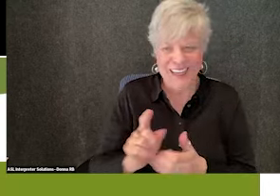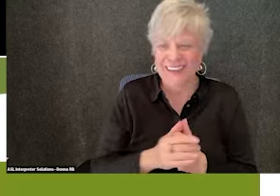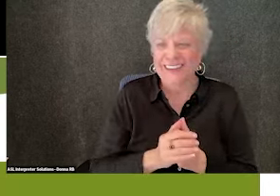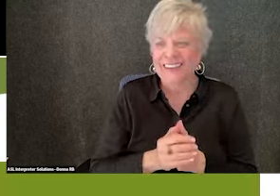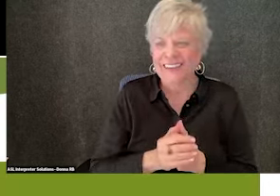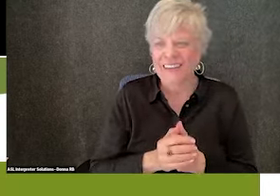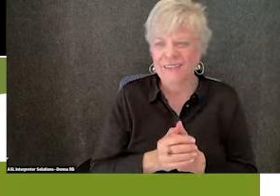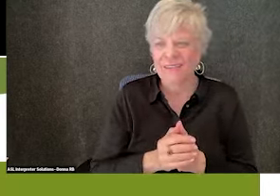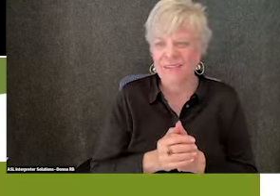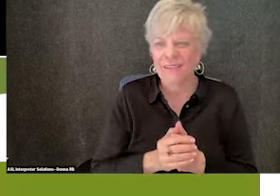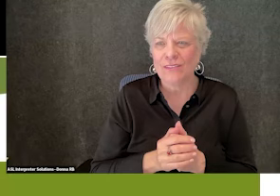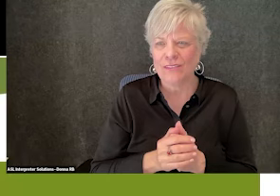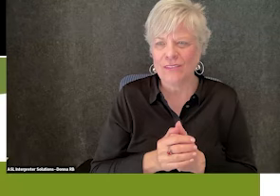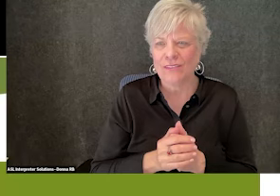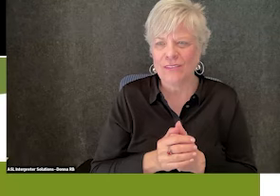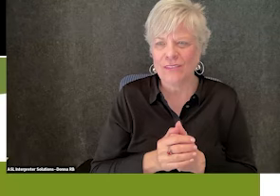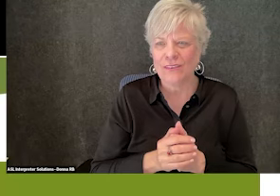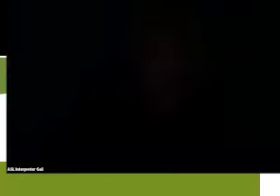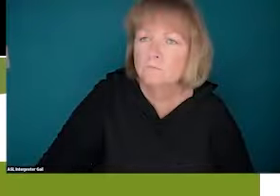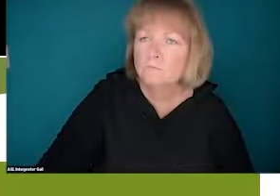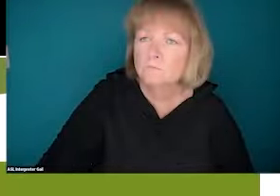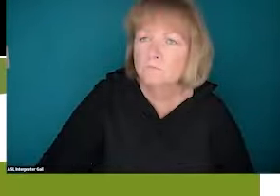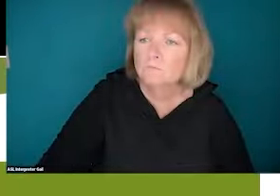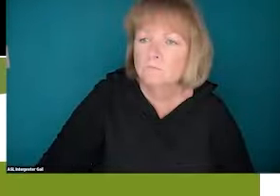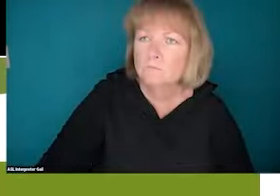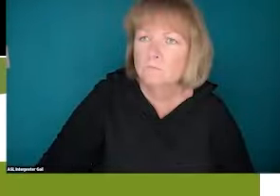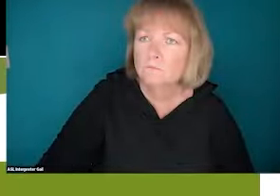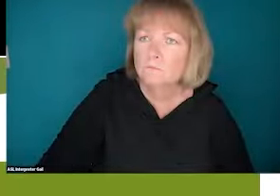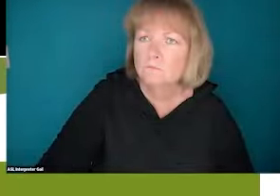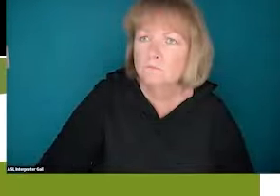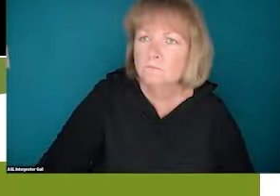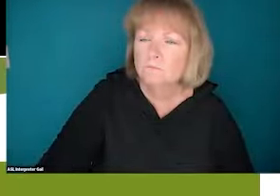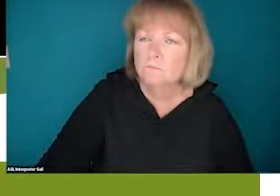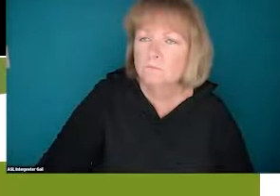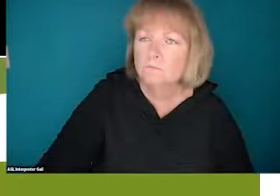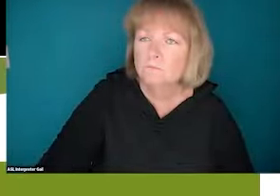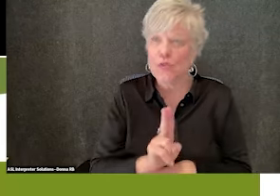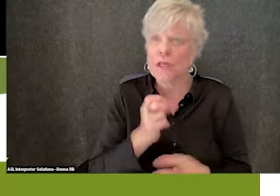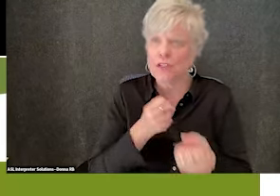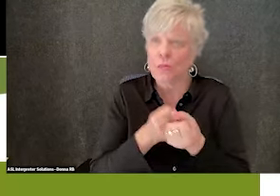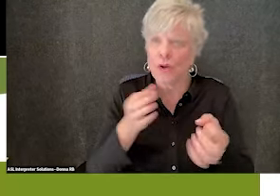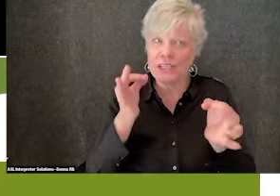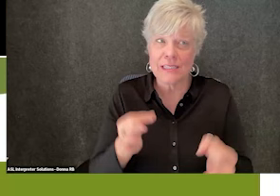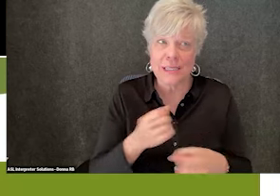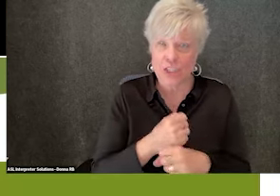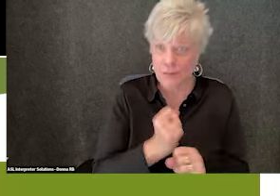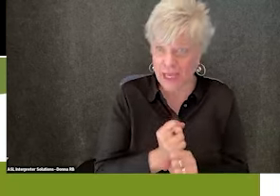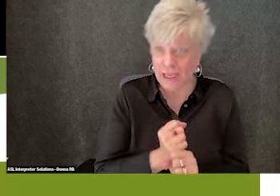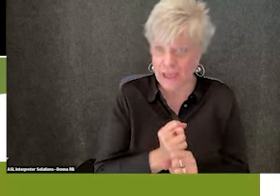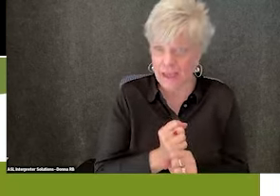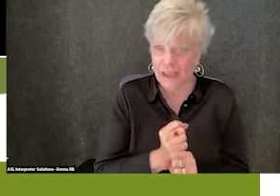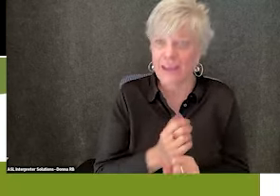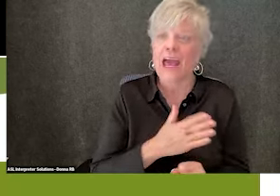la toma de decisiones con apoyo y con mucho gusto yo comparto mis experiencias. No